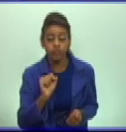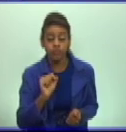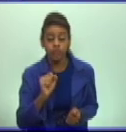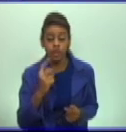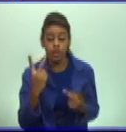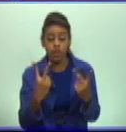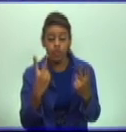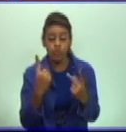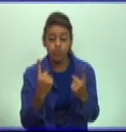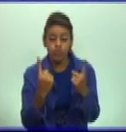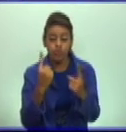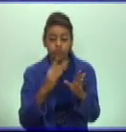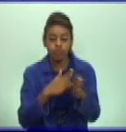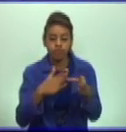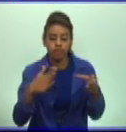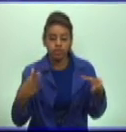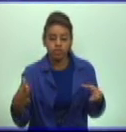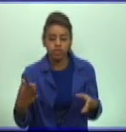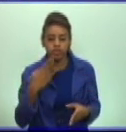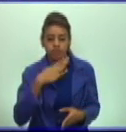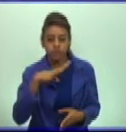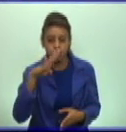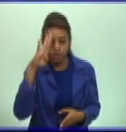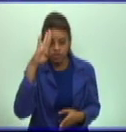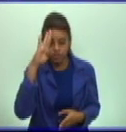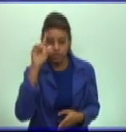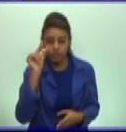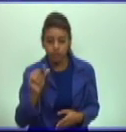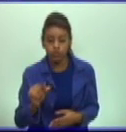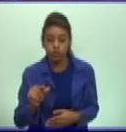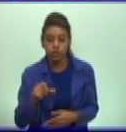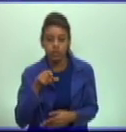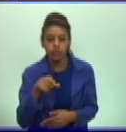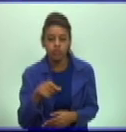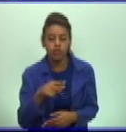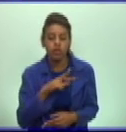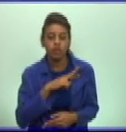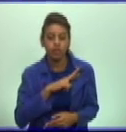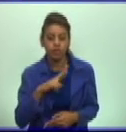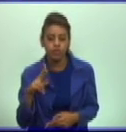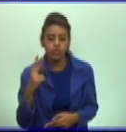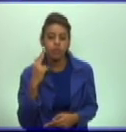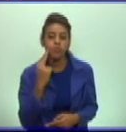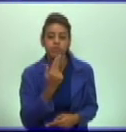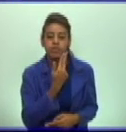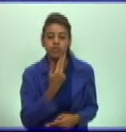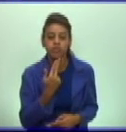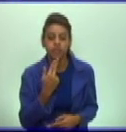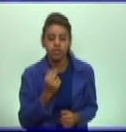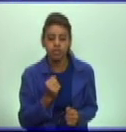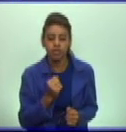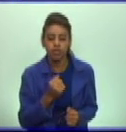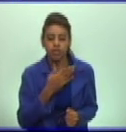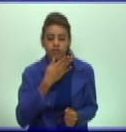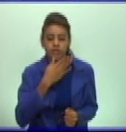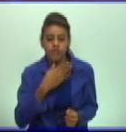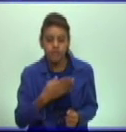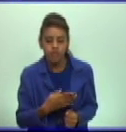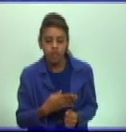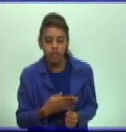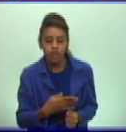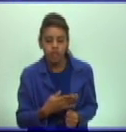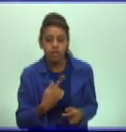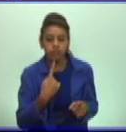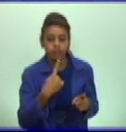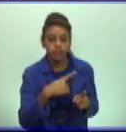grandes cubanos, nuestra revolución es martiana, fidelista, marxista y leninista.